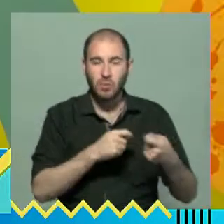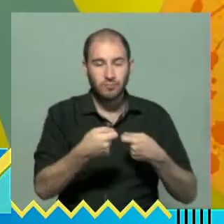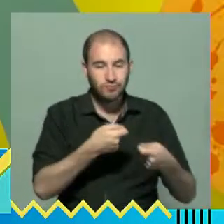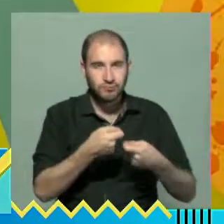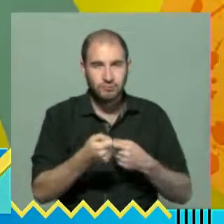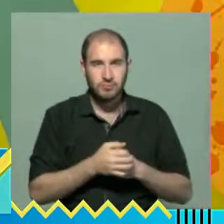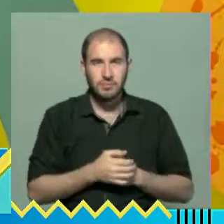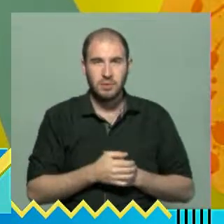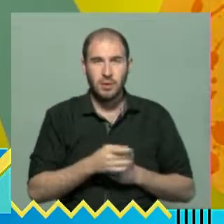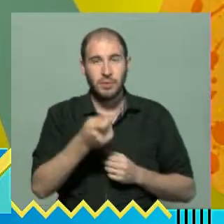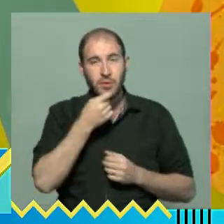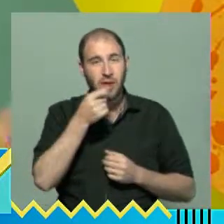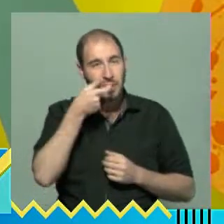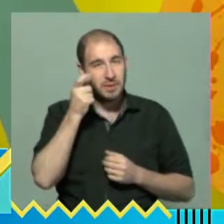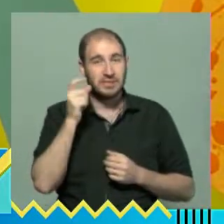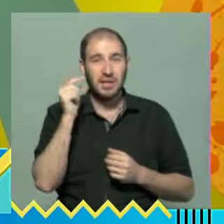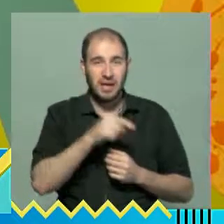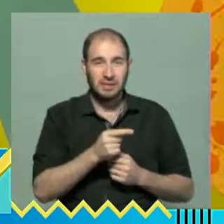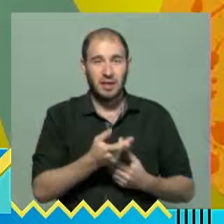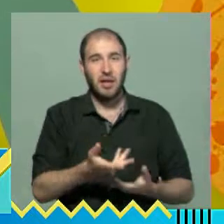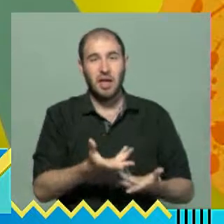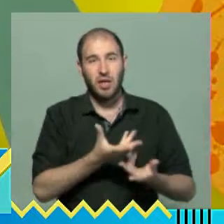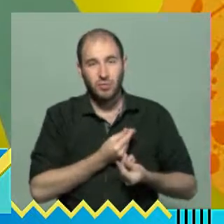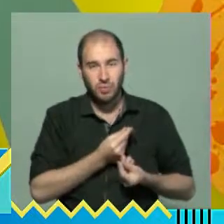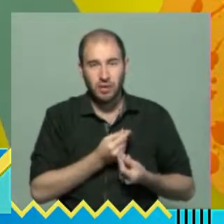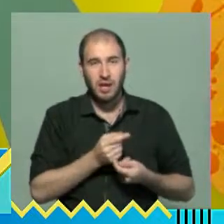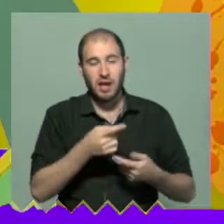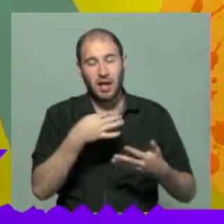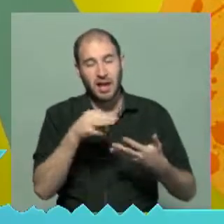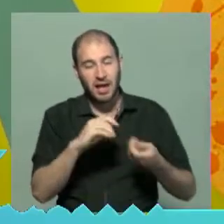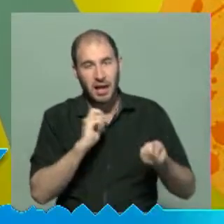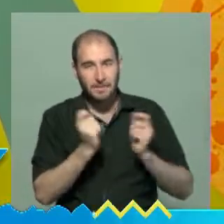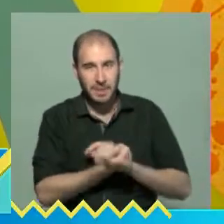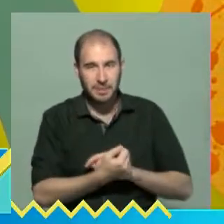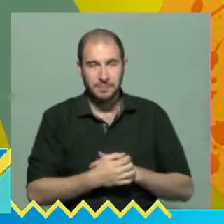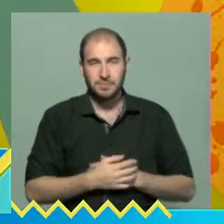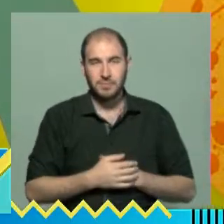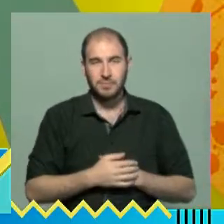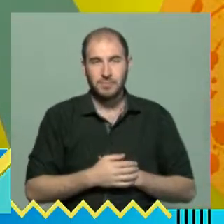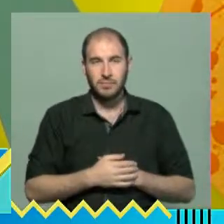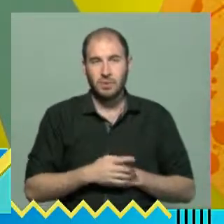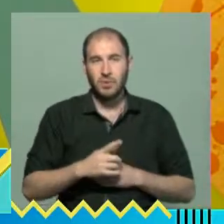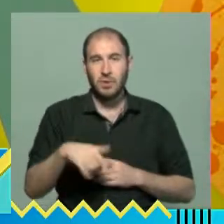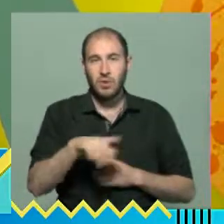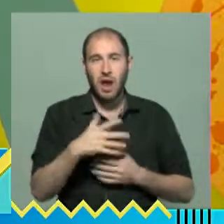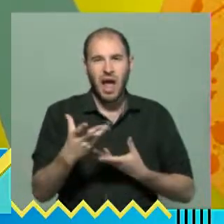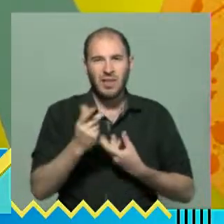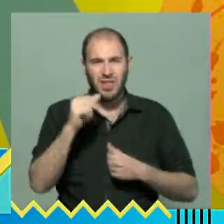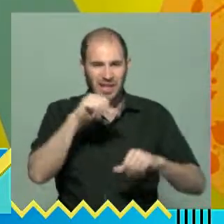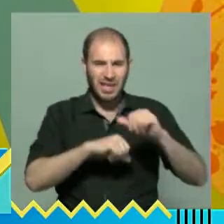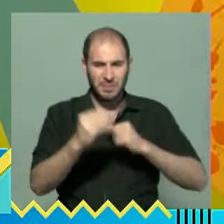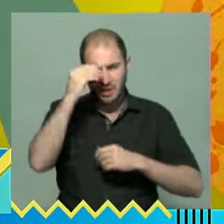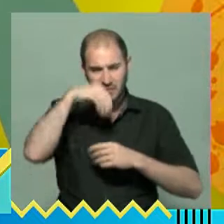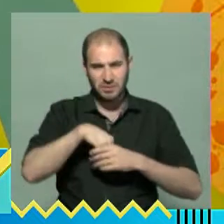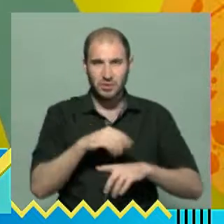ser las experiencias mismas las que nos provocan reajustarnos sin necesidad de recurrir a ayudas químicas.